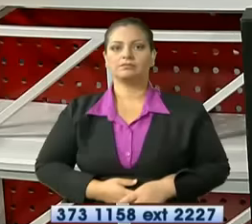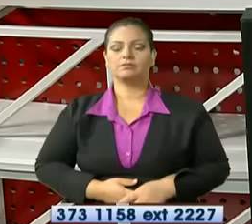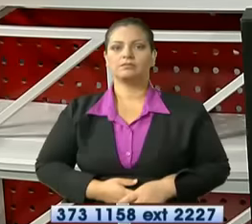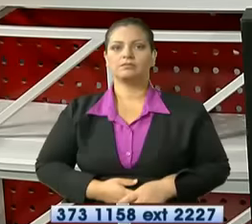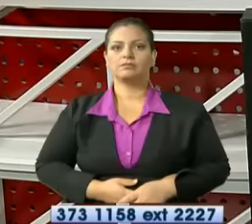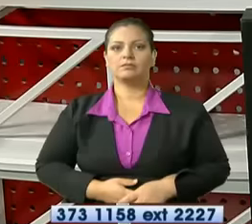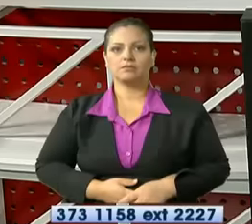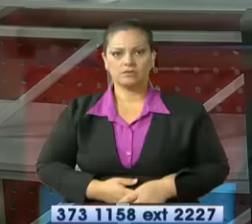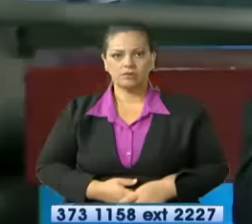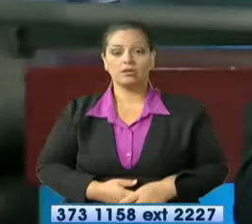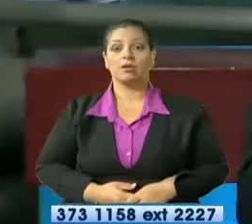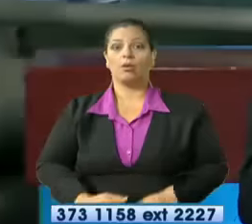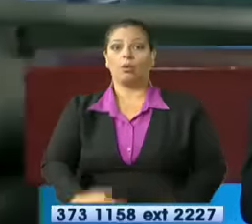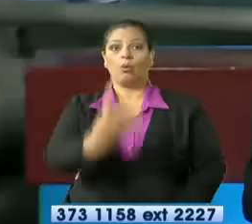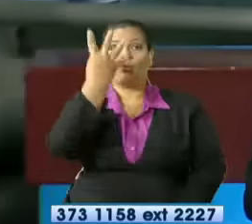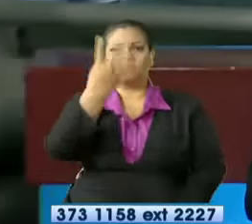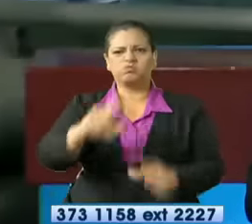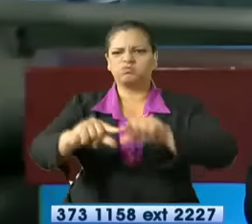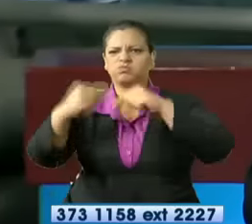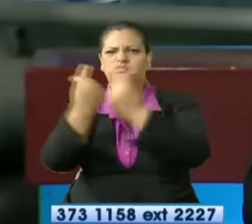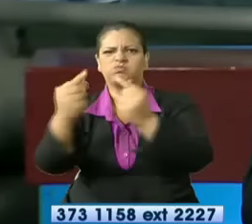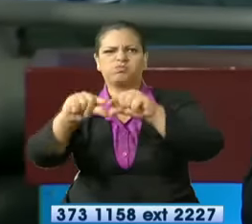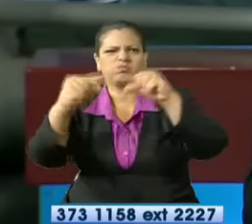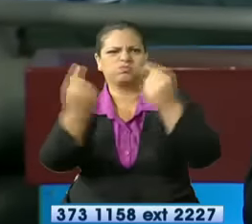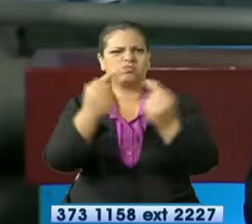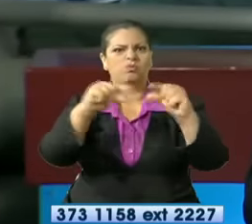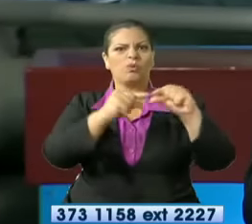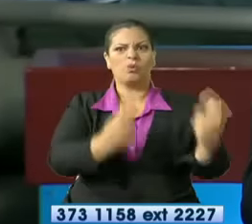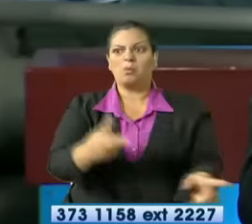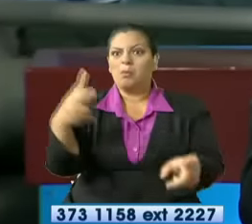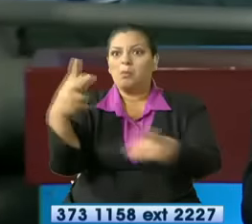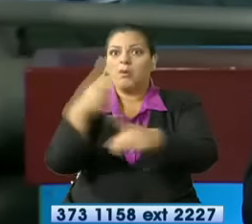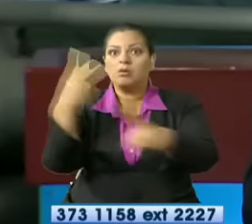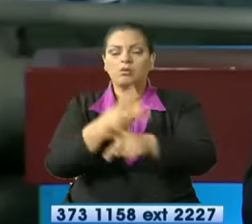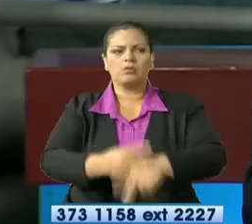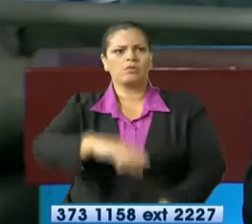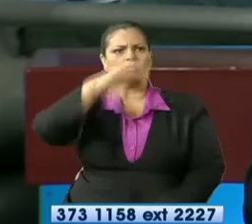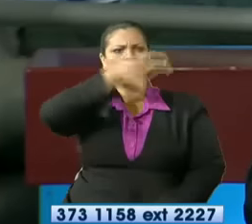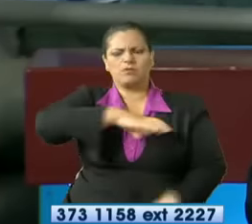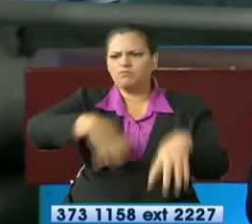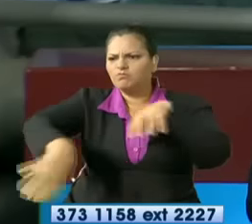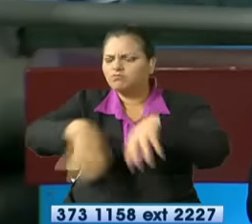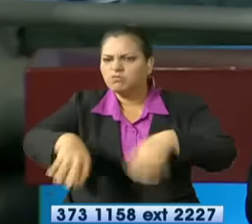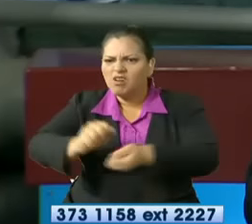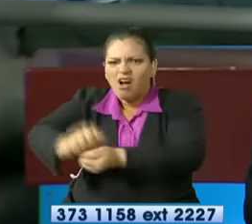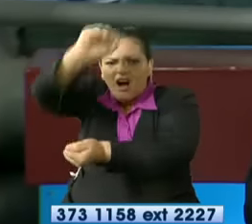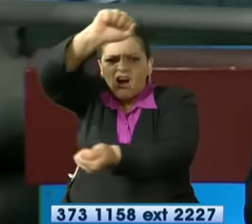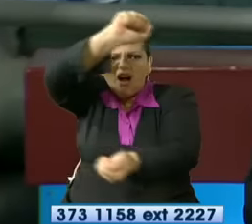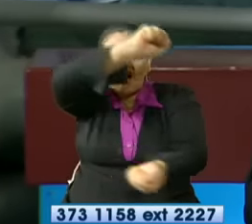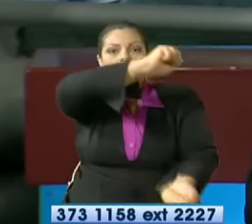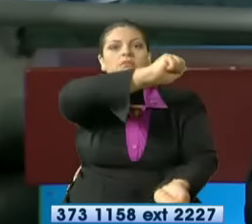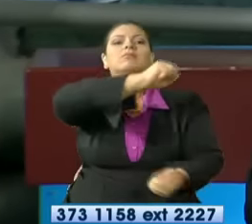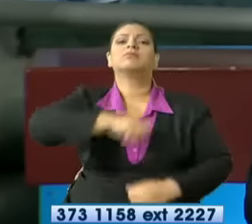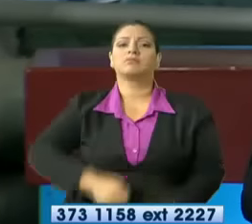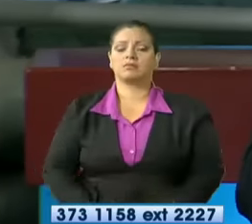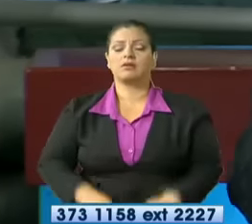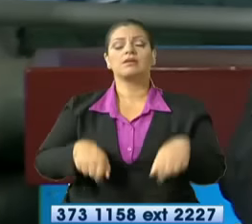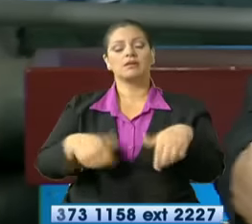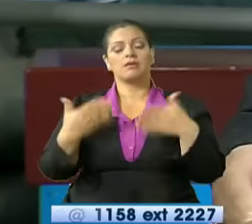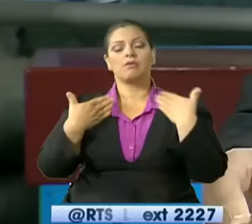Cuatro presuntas organizaciones delictivas fueron desarticuladas esta madrugada en Guayaquil a través de un intenso operativo policial efectuado en distintos sectores